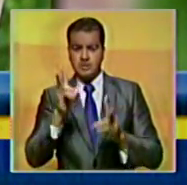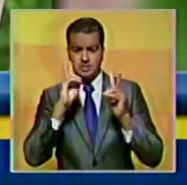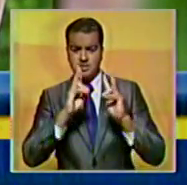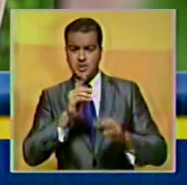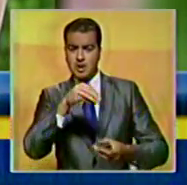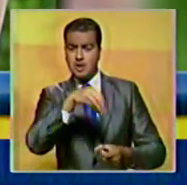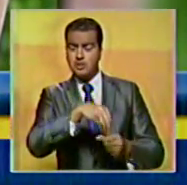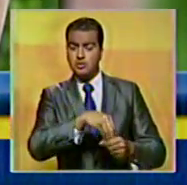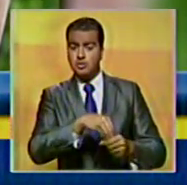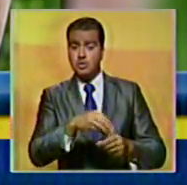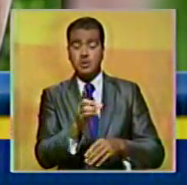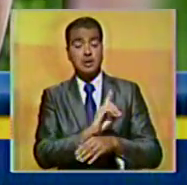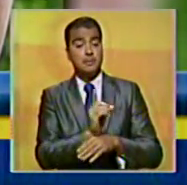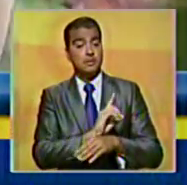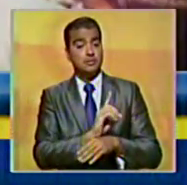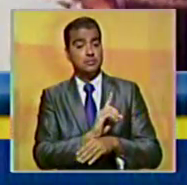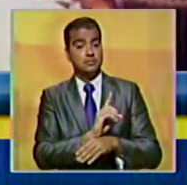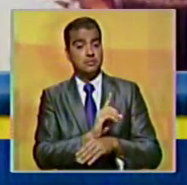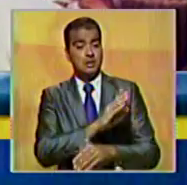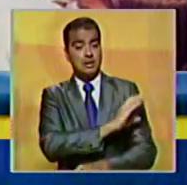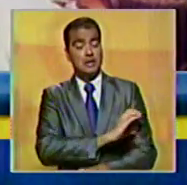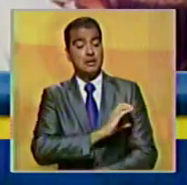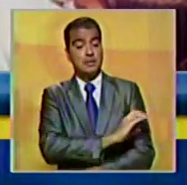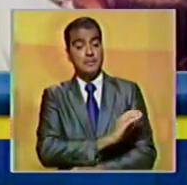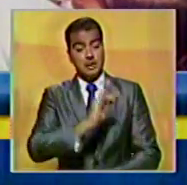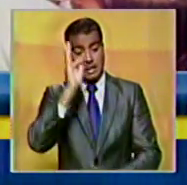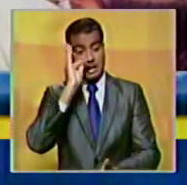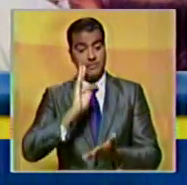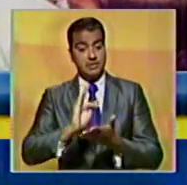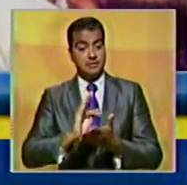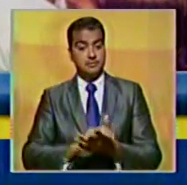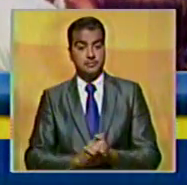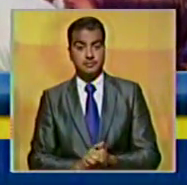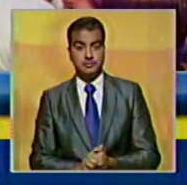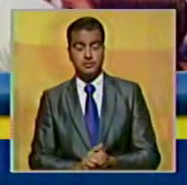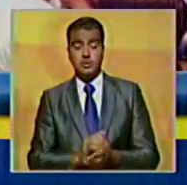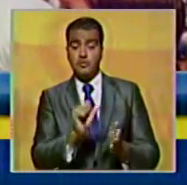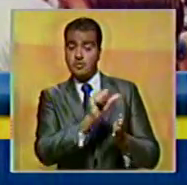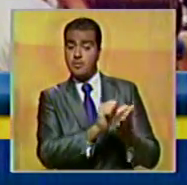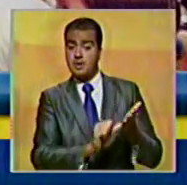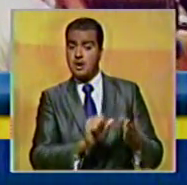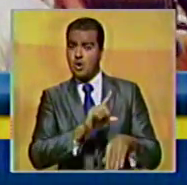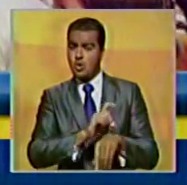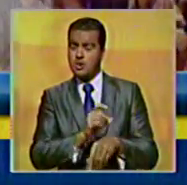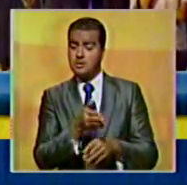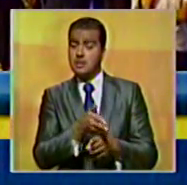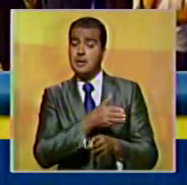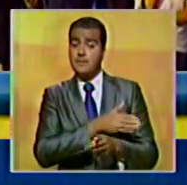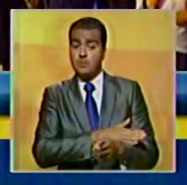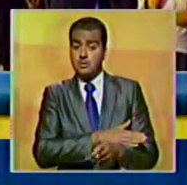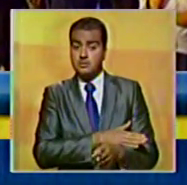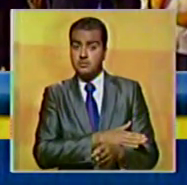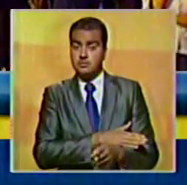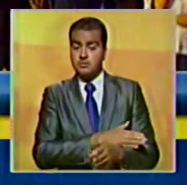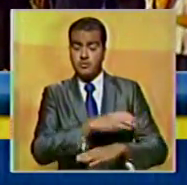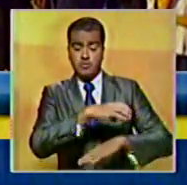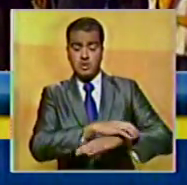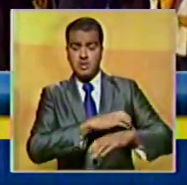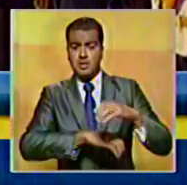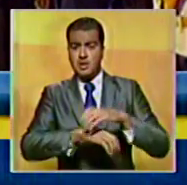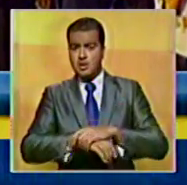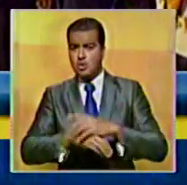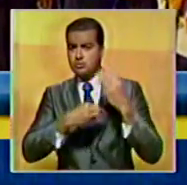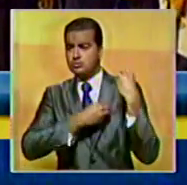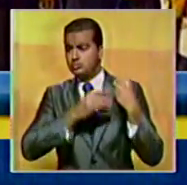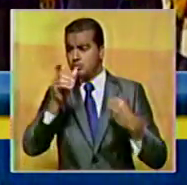fue ingresado de inmediato a la clínica La Fe, donde fue operado. Horas más tarde, Quilci fue detenido por